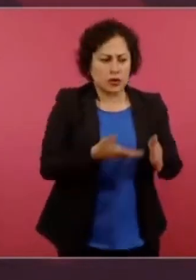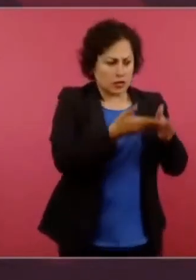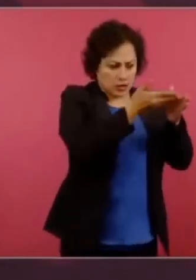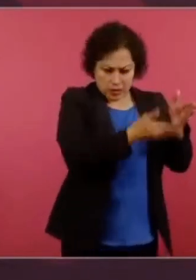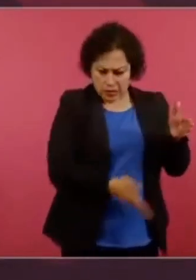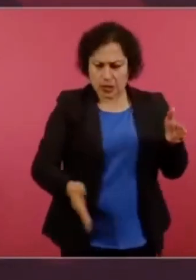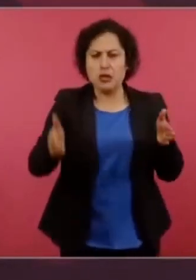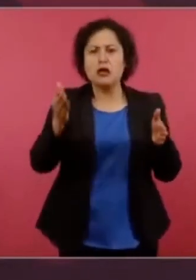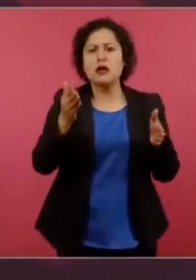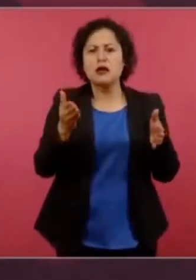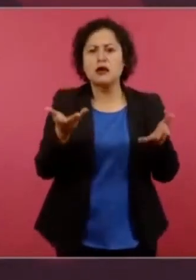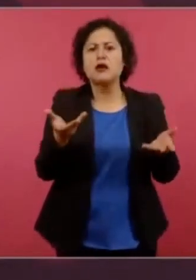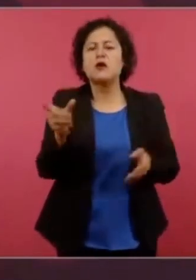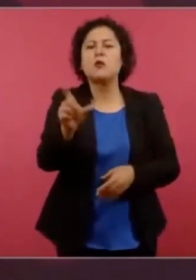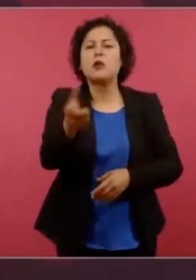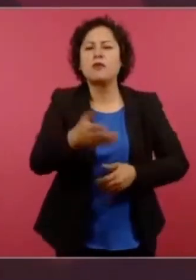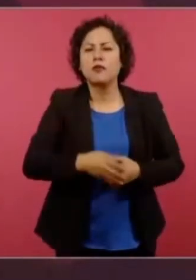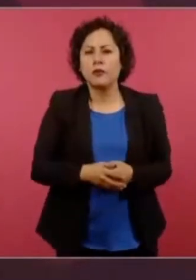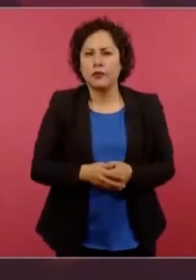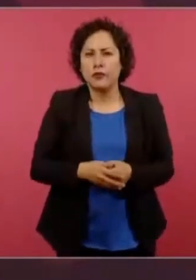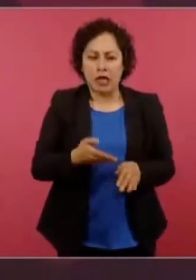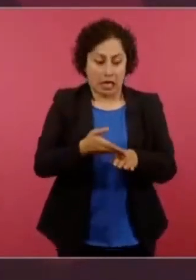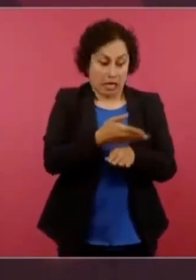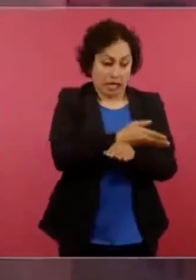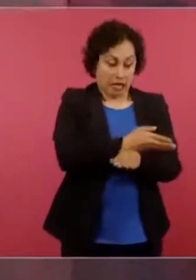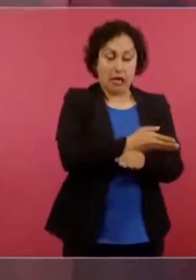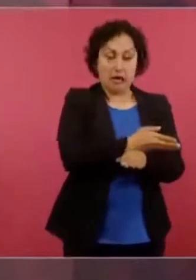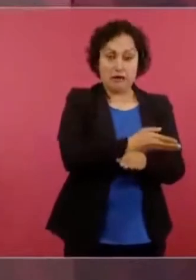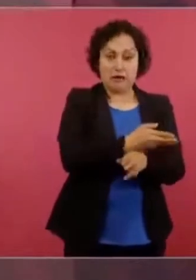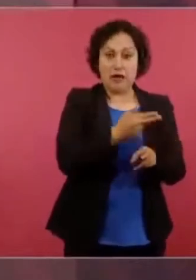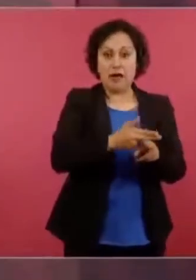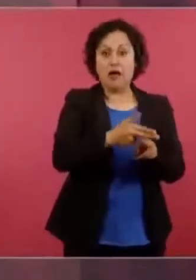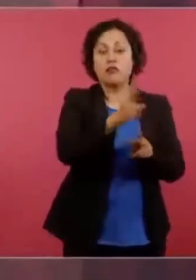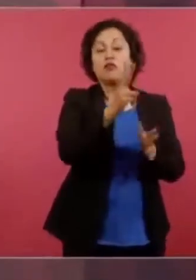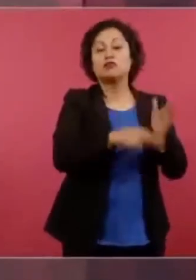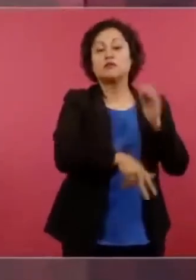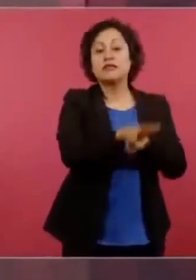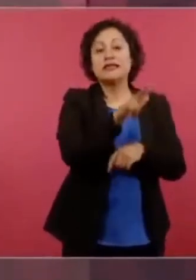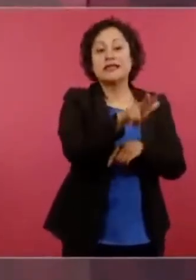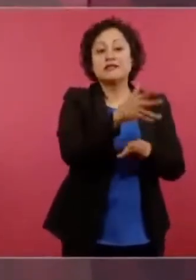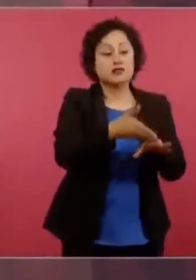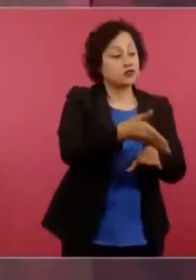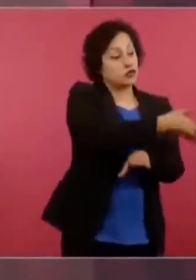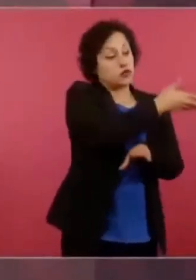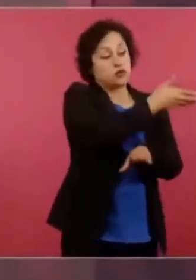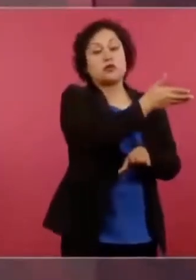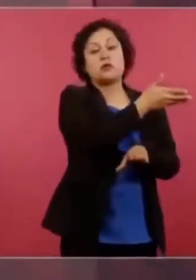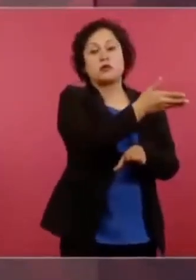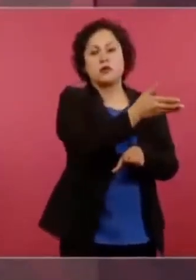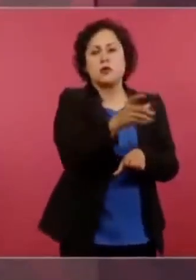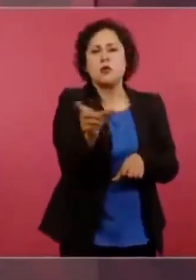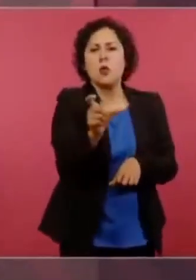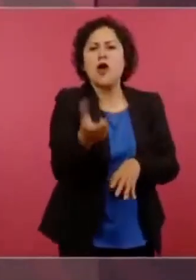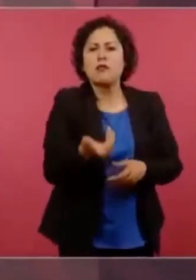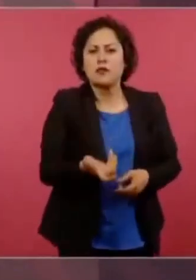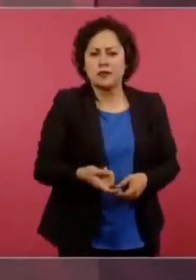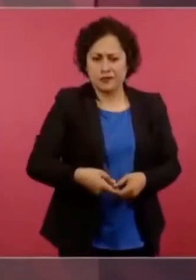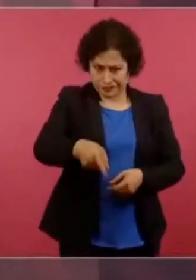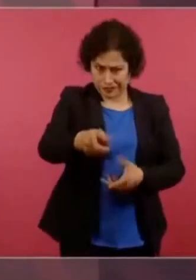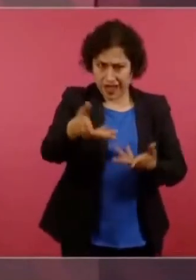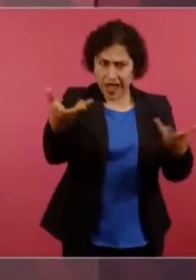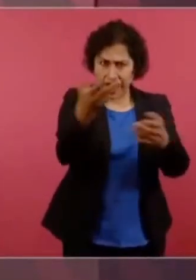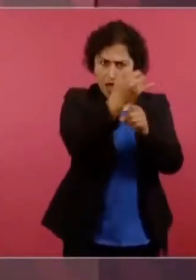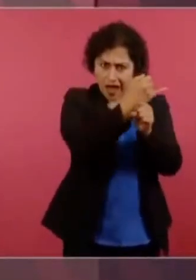Vean si se hablaba de la corrupción. Hagan la investigación. Ya lo he dicho en otras